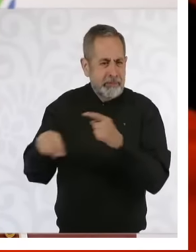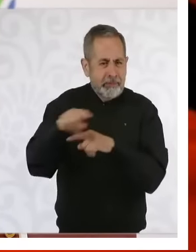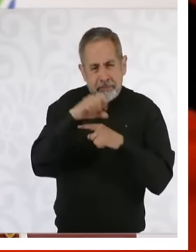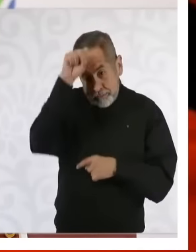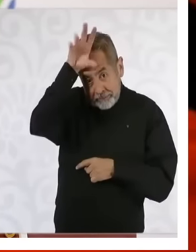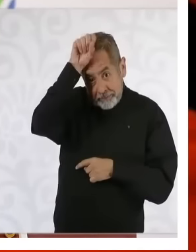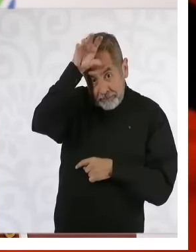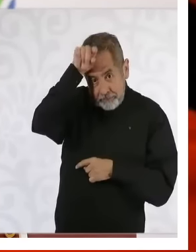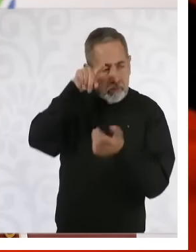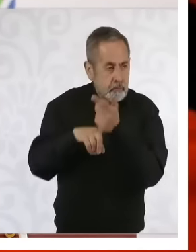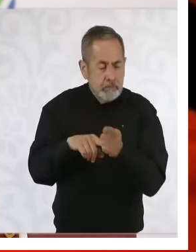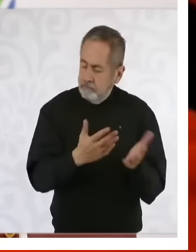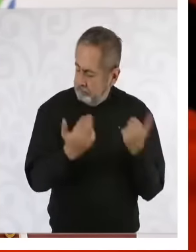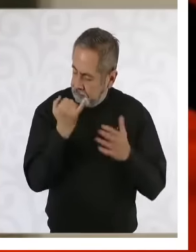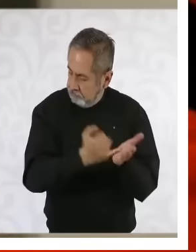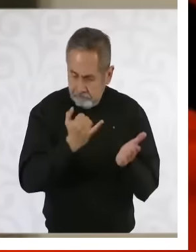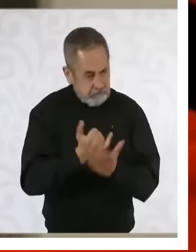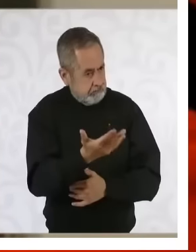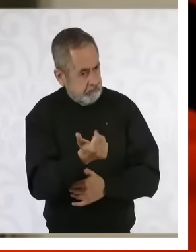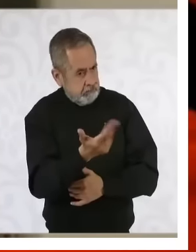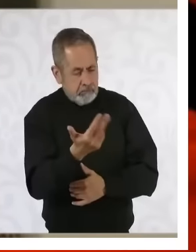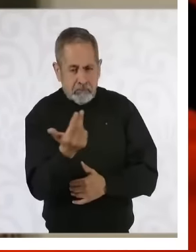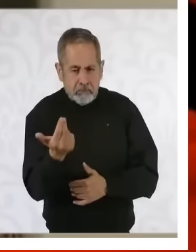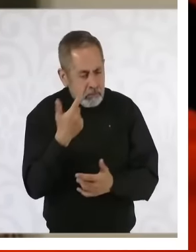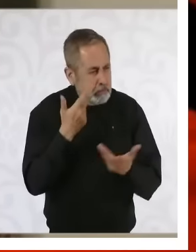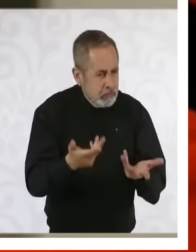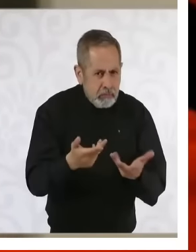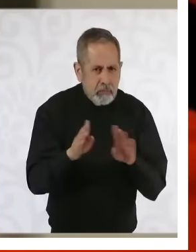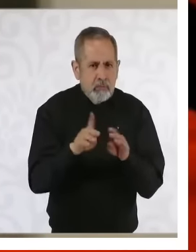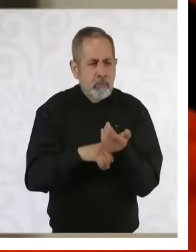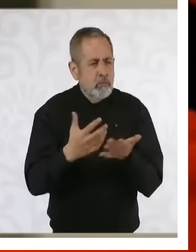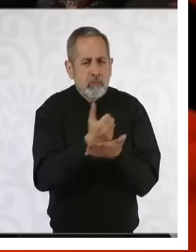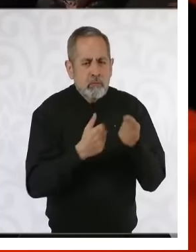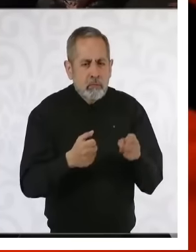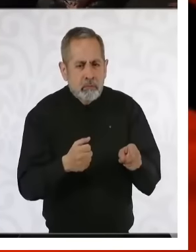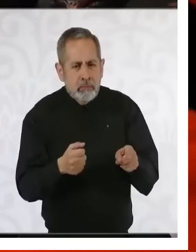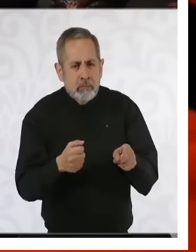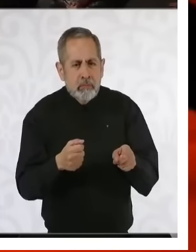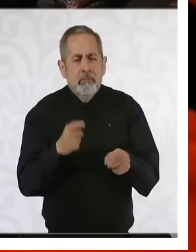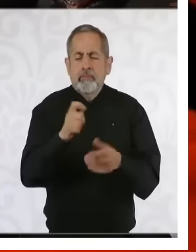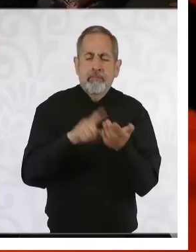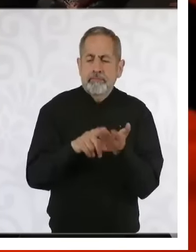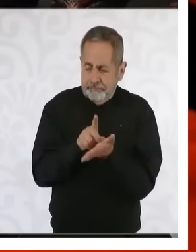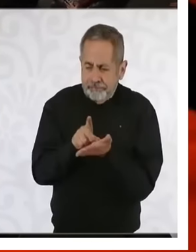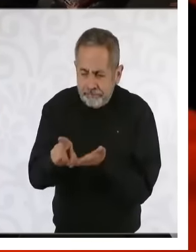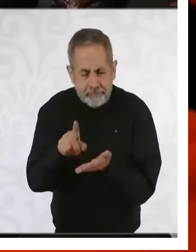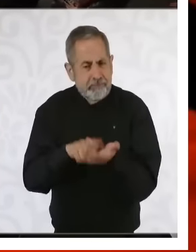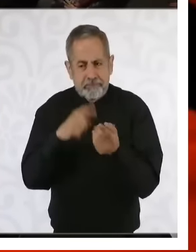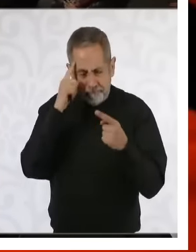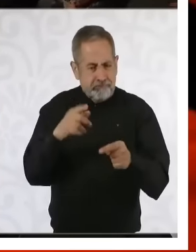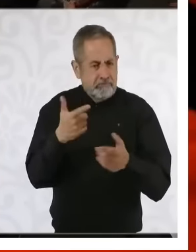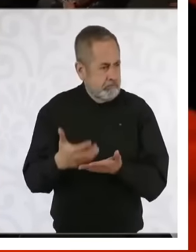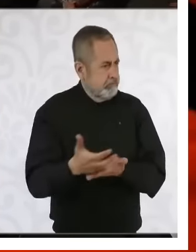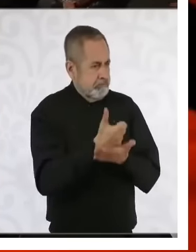cobrar impuestos, buscando pues de dónde hacer recursos. Son derechos, es distinto. Los derechos y que traería ingresos